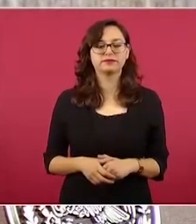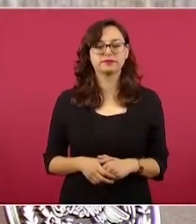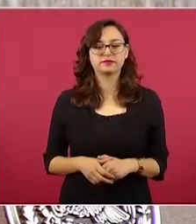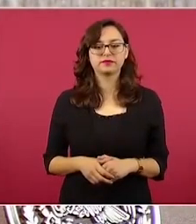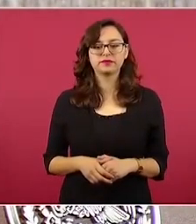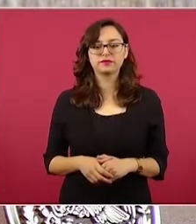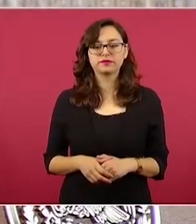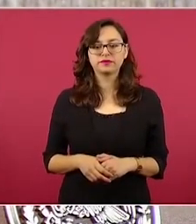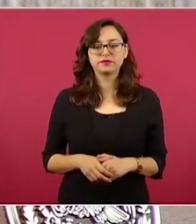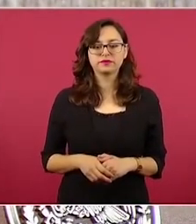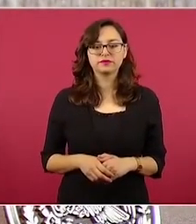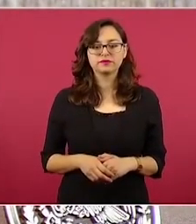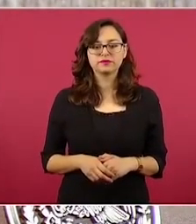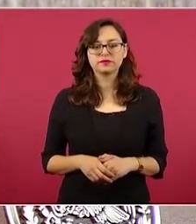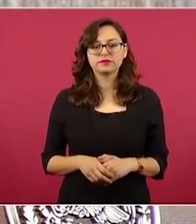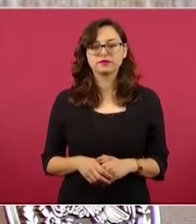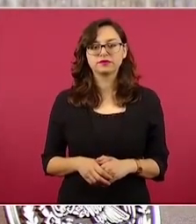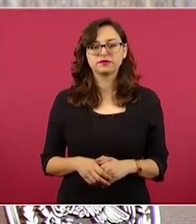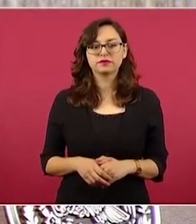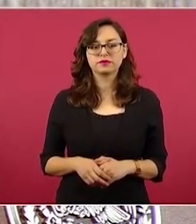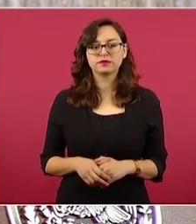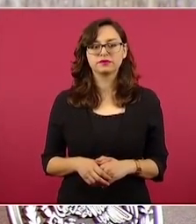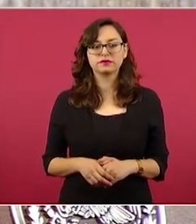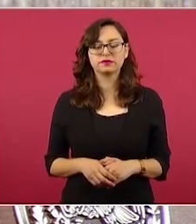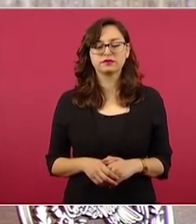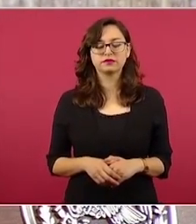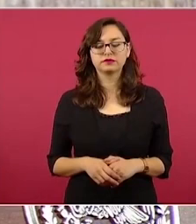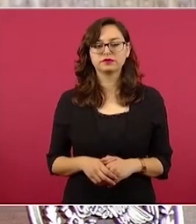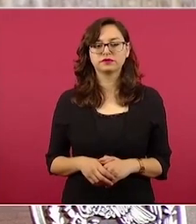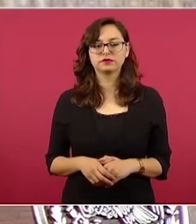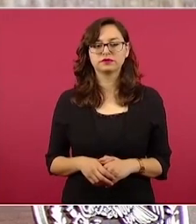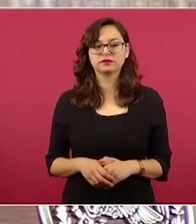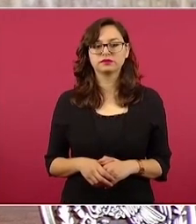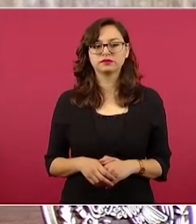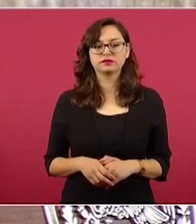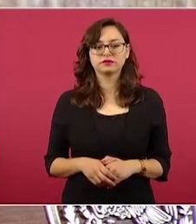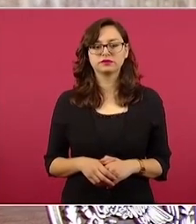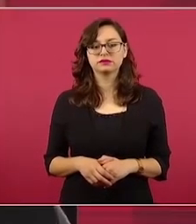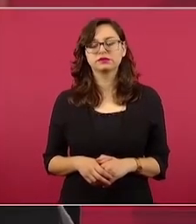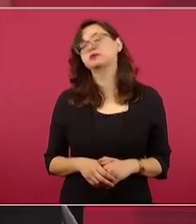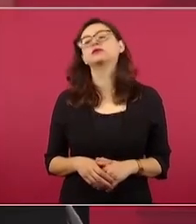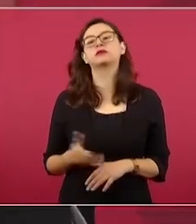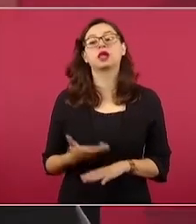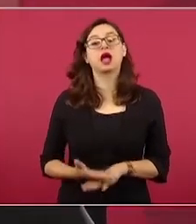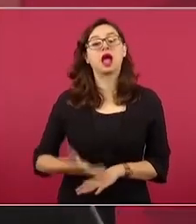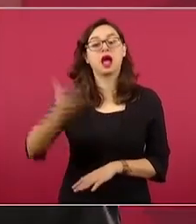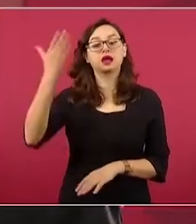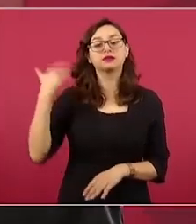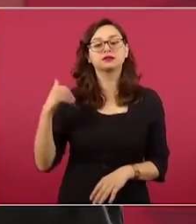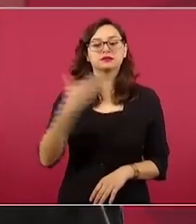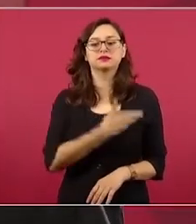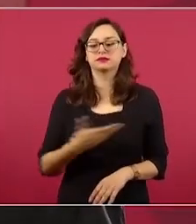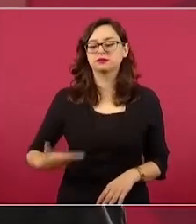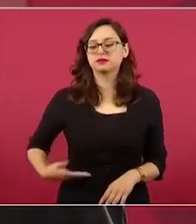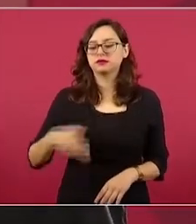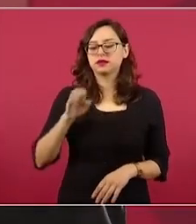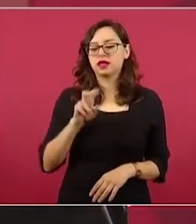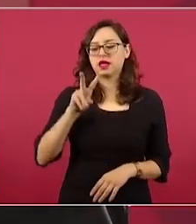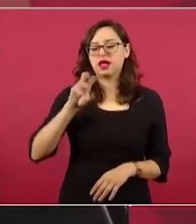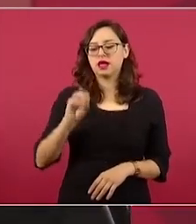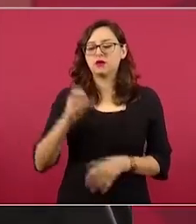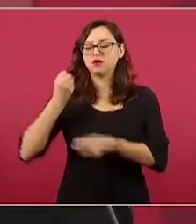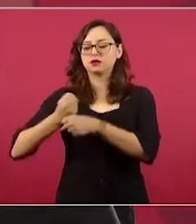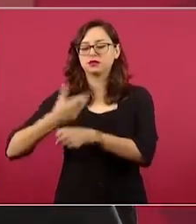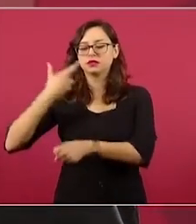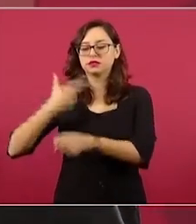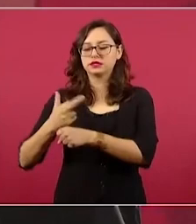fue el secretario de Finanzas de Evo Morales. Esto